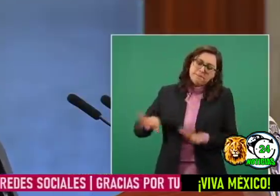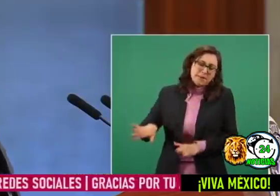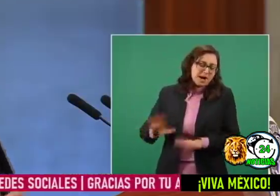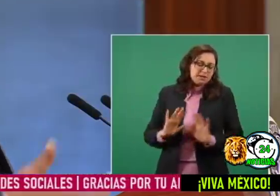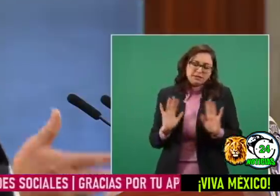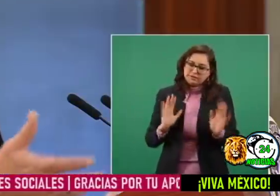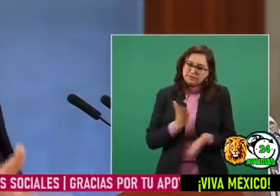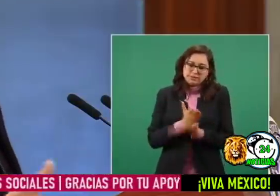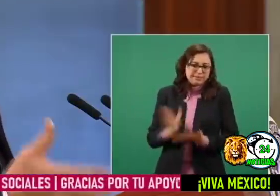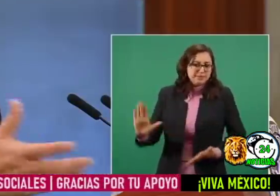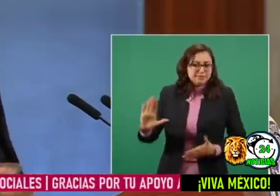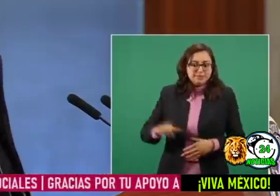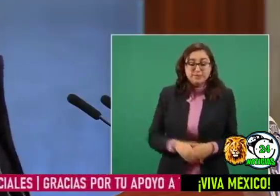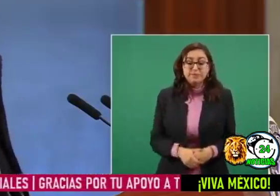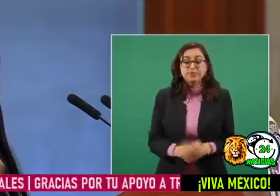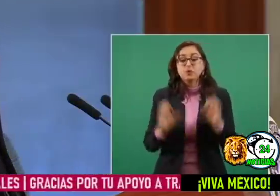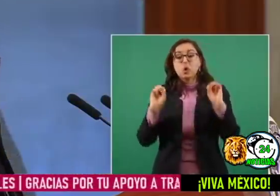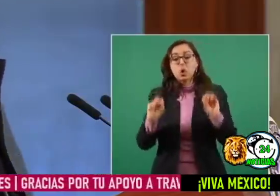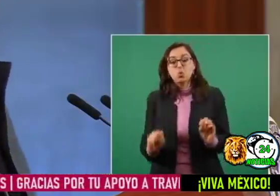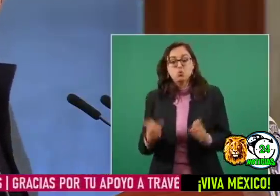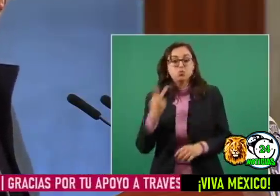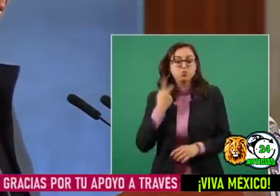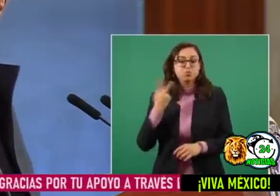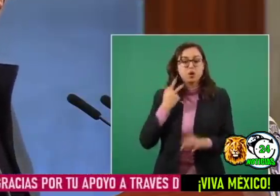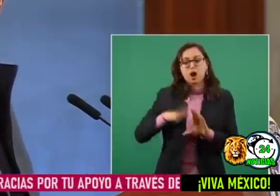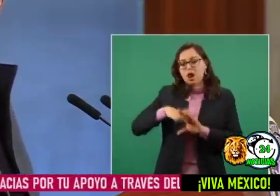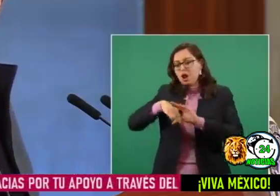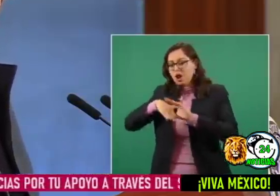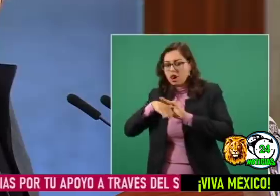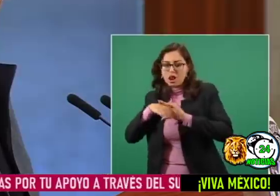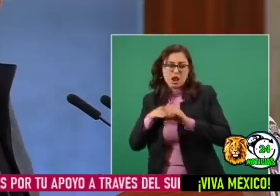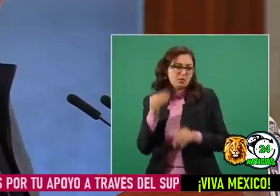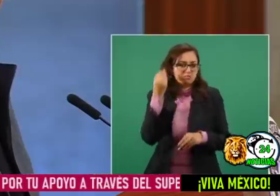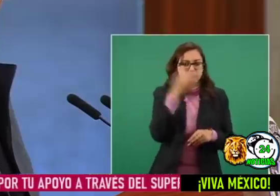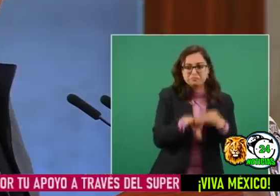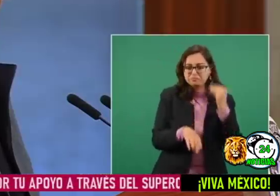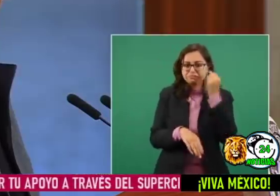O la politiquería.